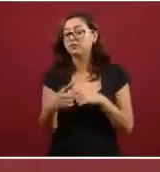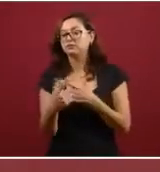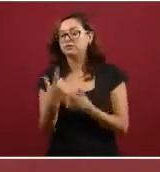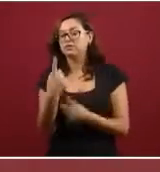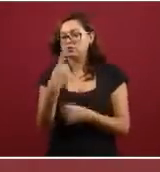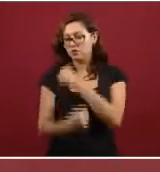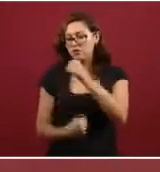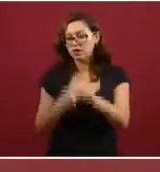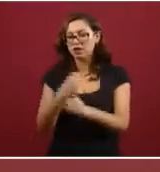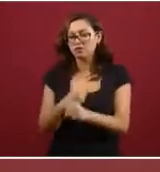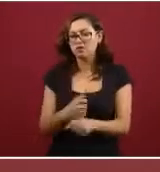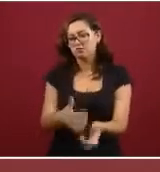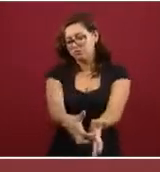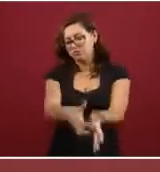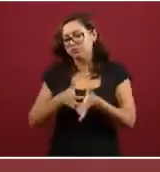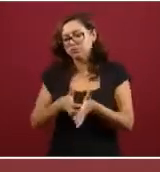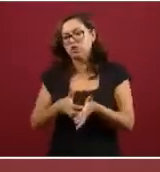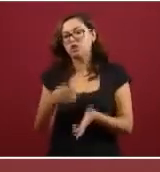pesos.